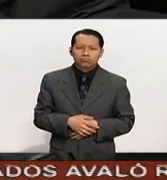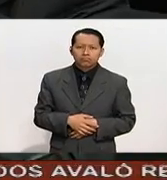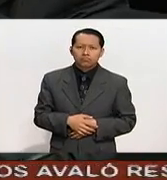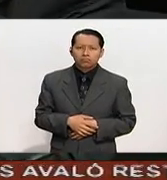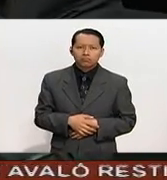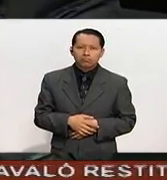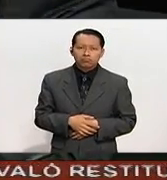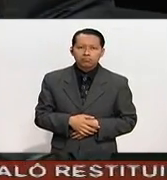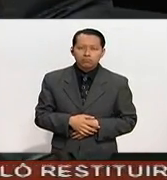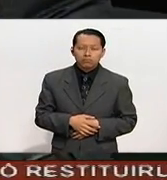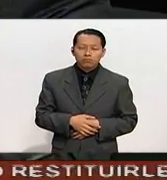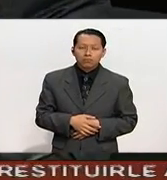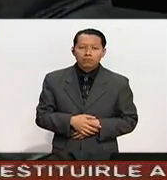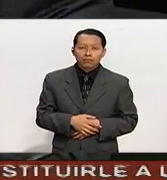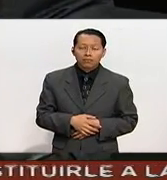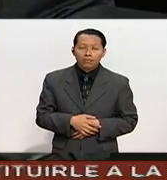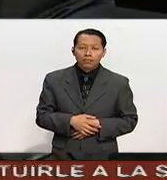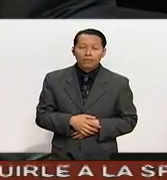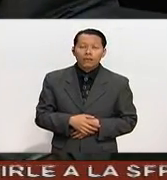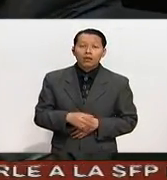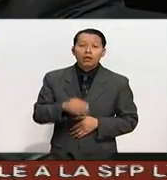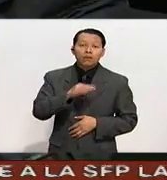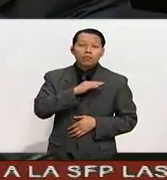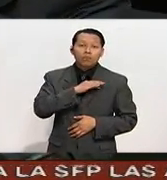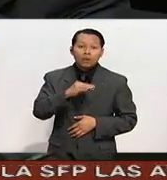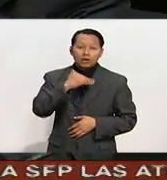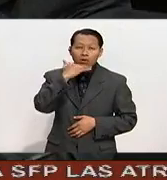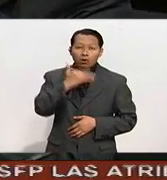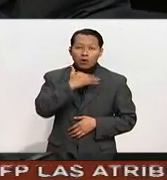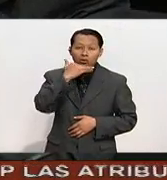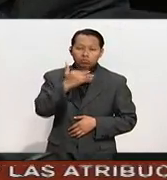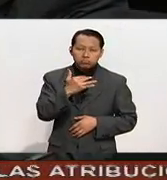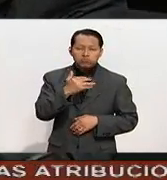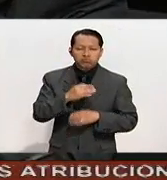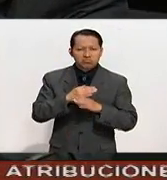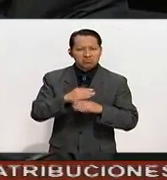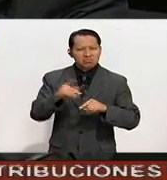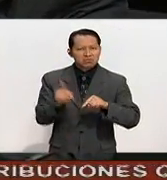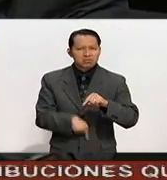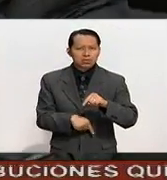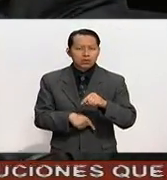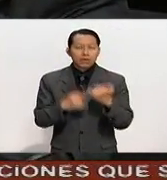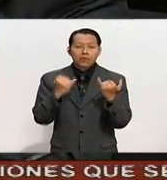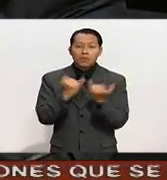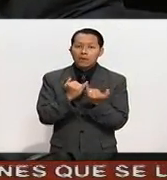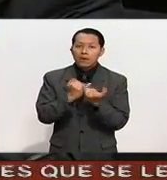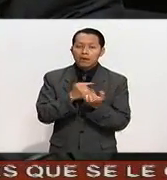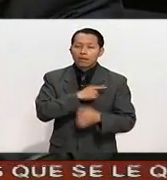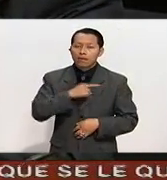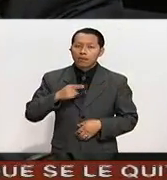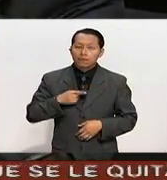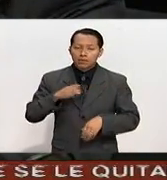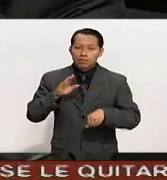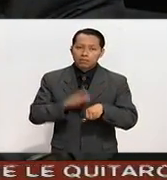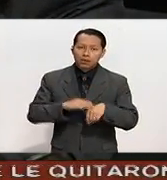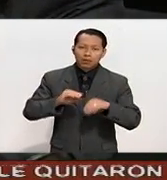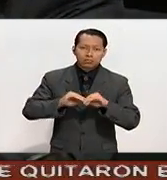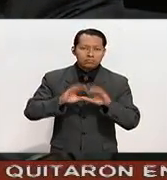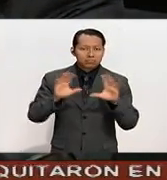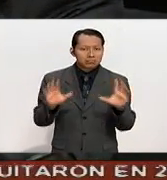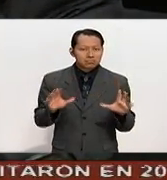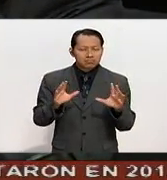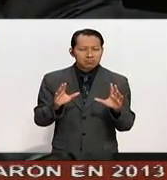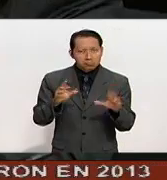Es un instrumento que va a permitir el combate a la corrupción, es un instrumento que debe dar transparencia en